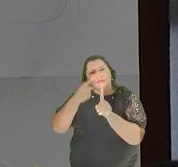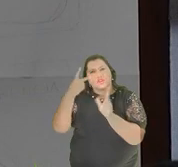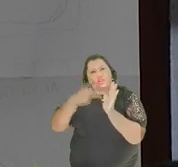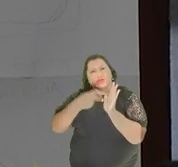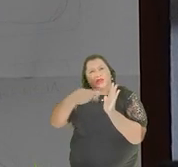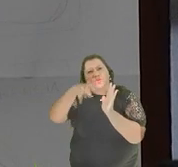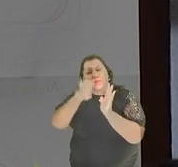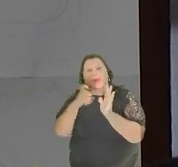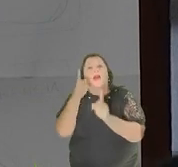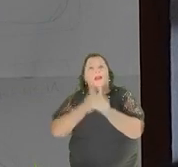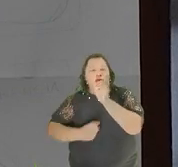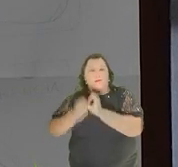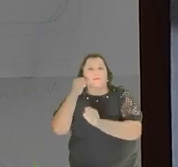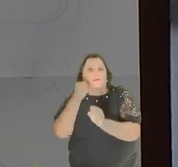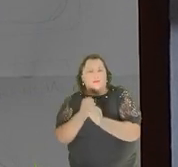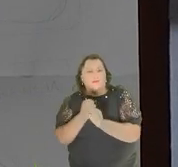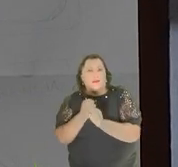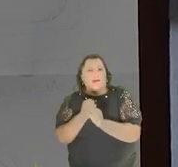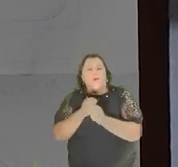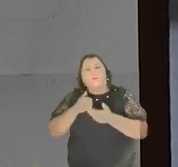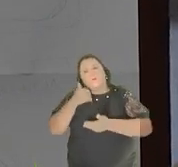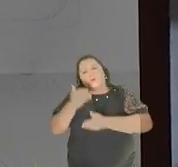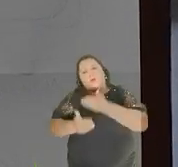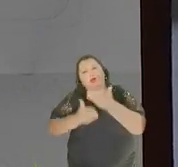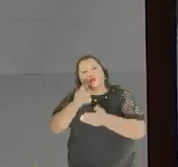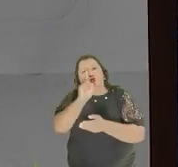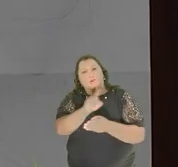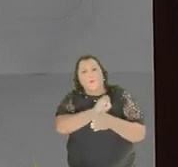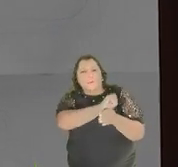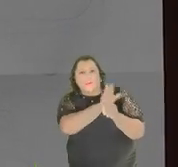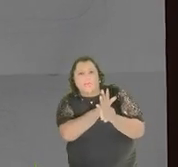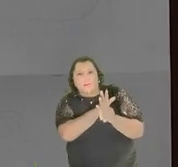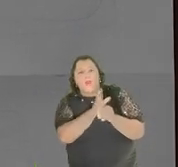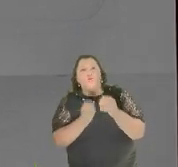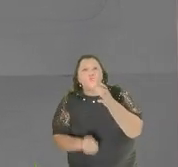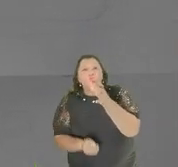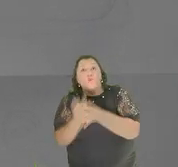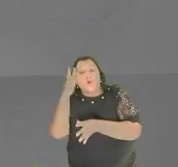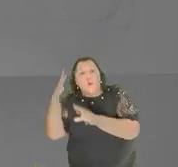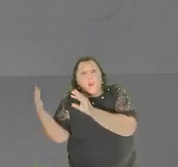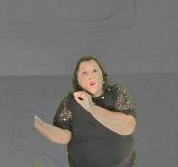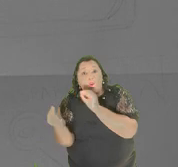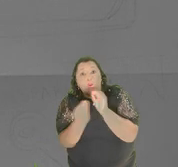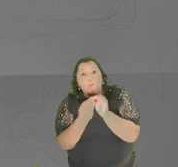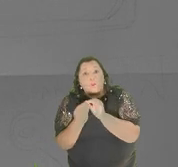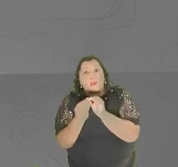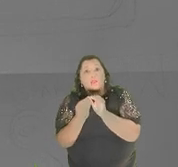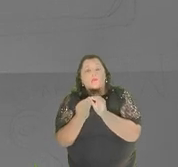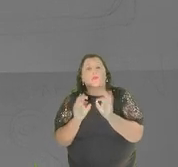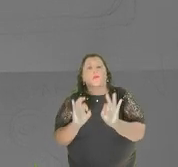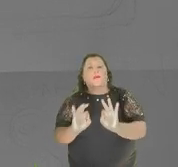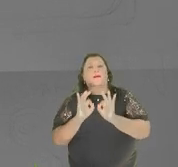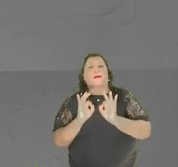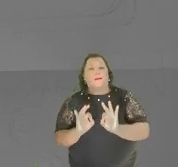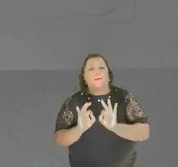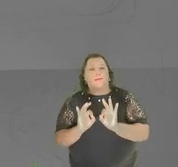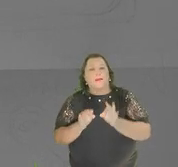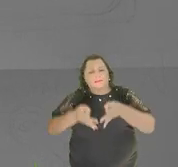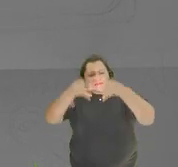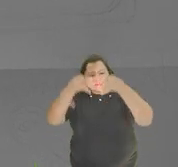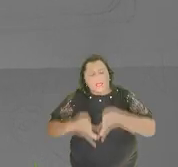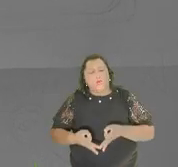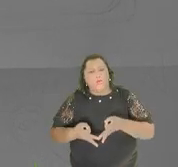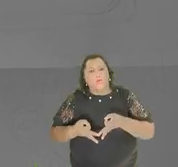el año pasado, en el marco del proceso de pandemia, el nuevo acuerdo por lo superior, por la calidad, por el aseguramiento,